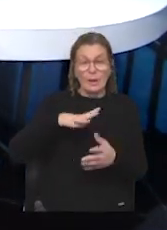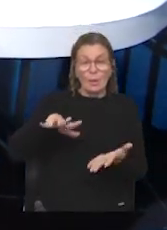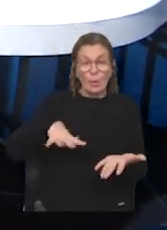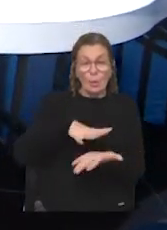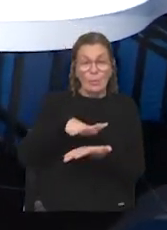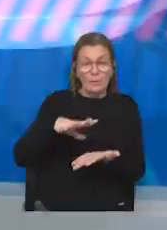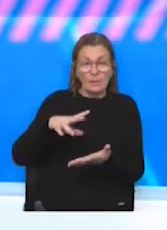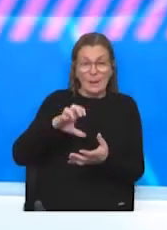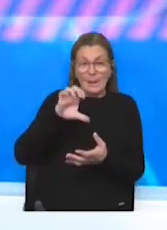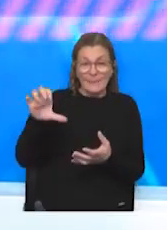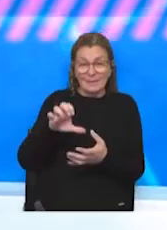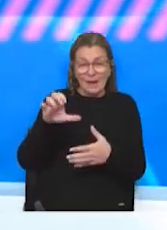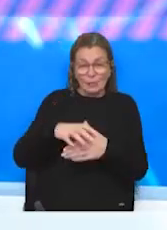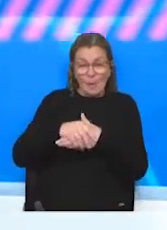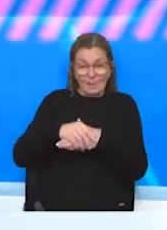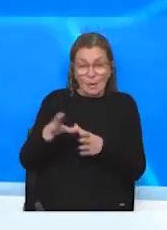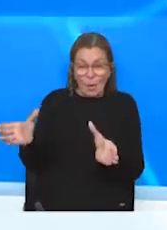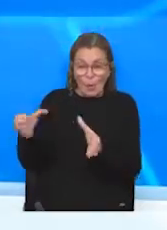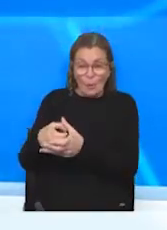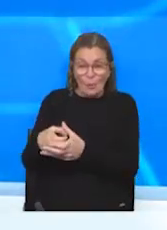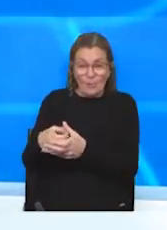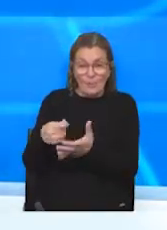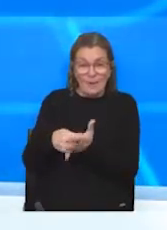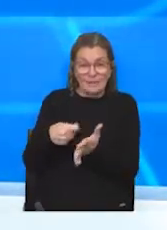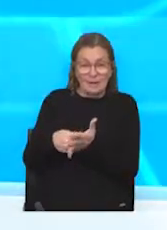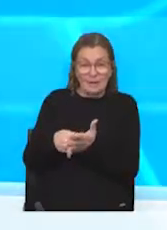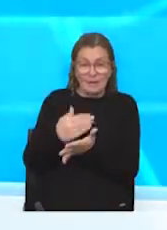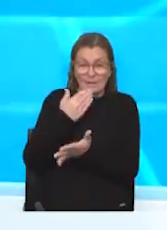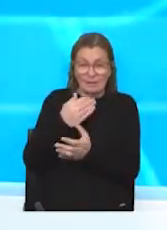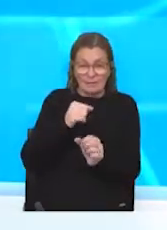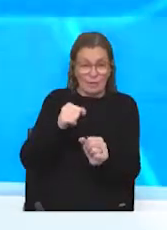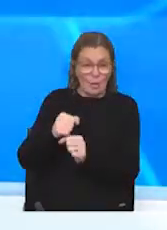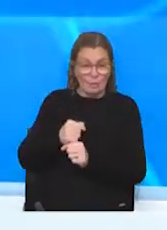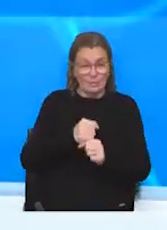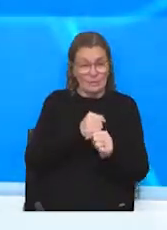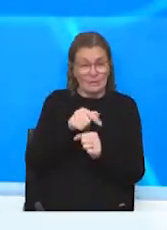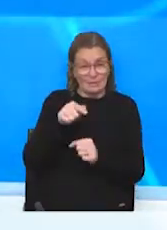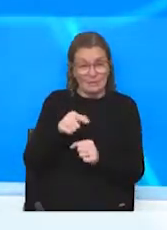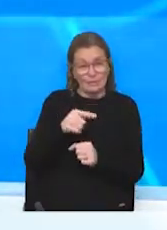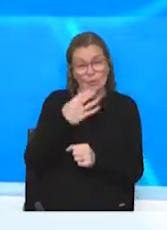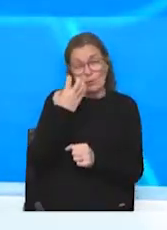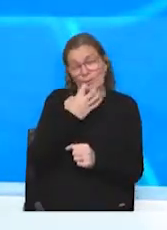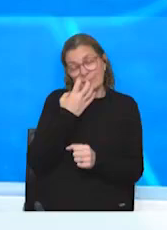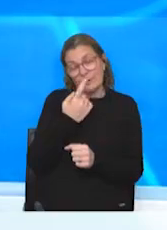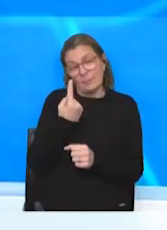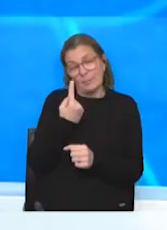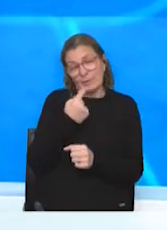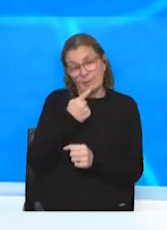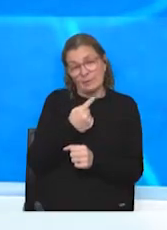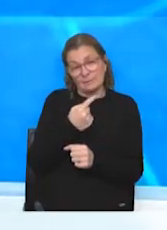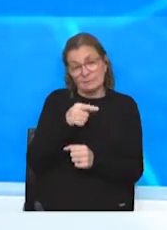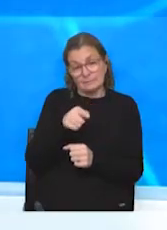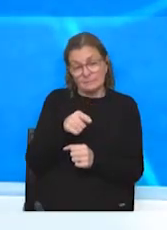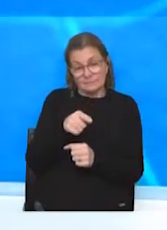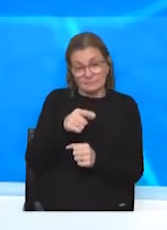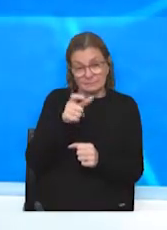conglomerado de empresario amigo para poder hacer plata Gracias a que había ollas populares eso es indignante y nosotros el primer momento lo dijimos dijimos